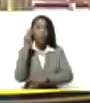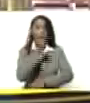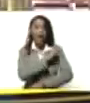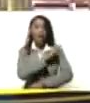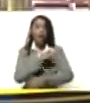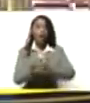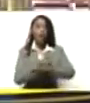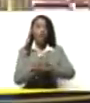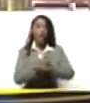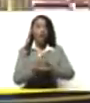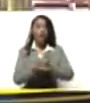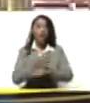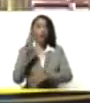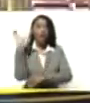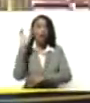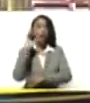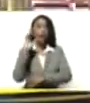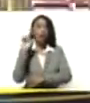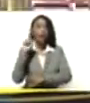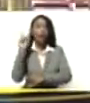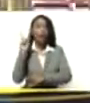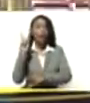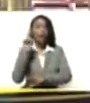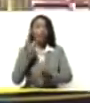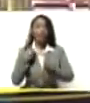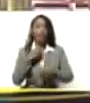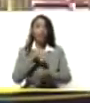caracas no aún